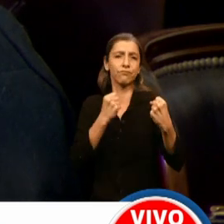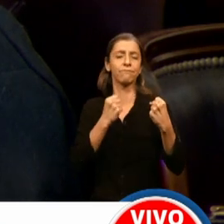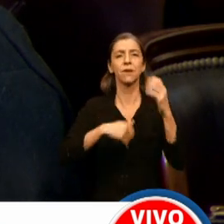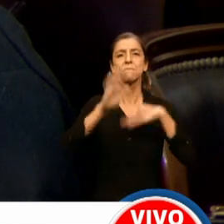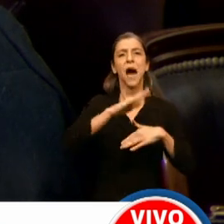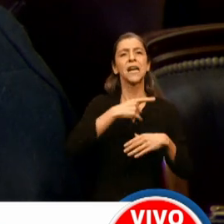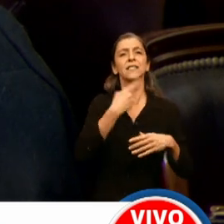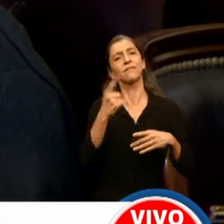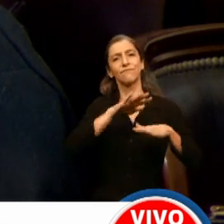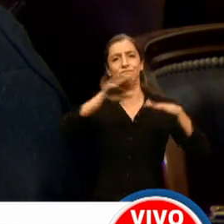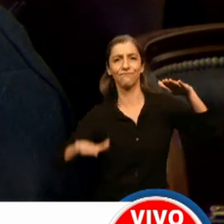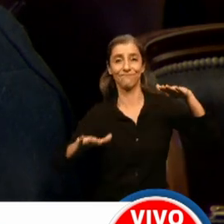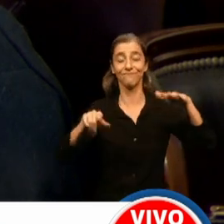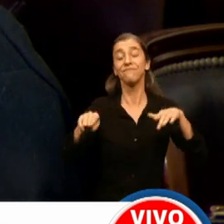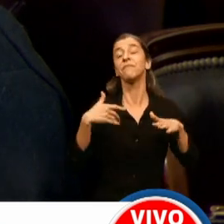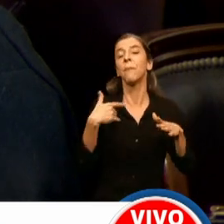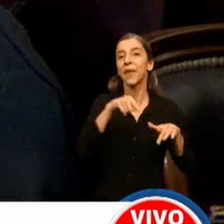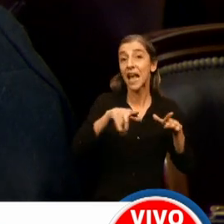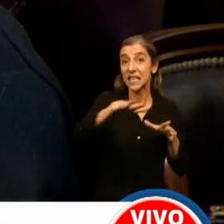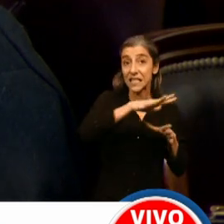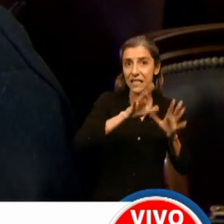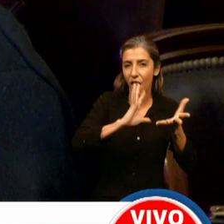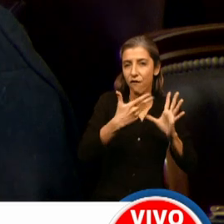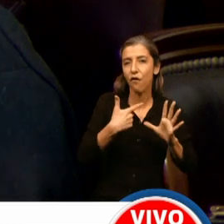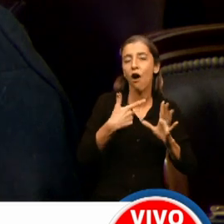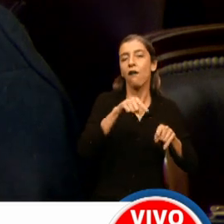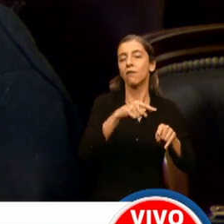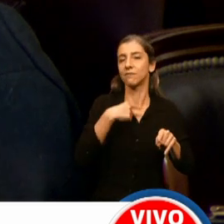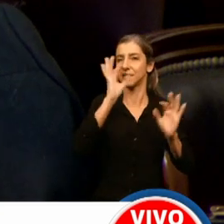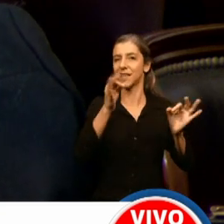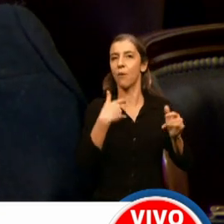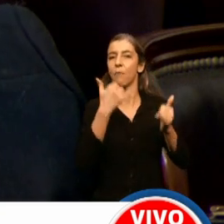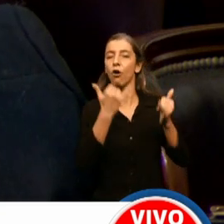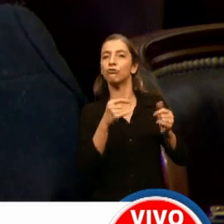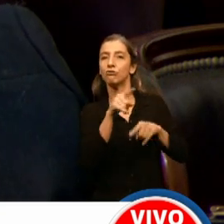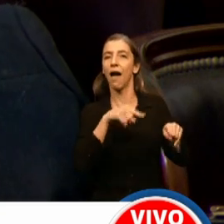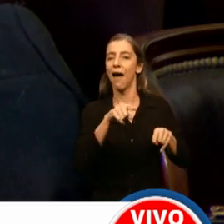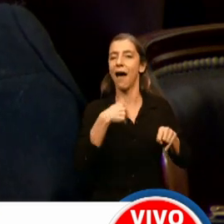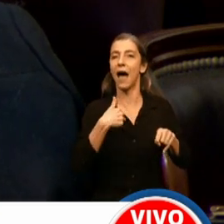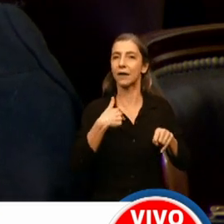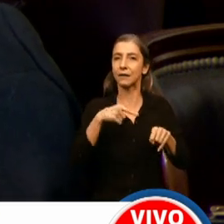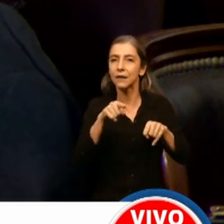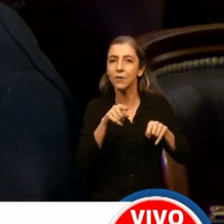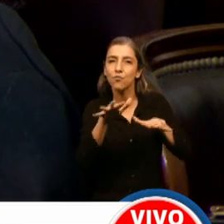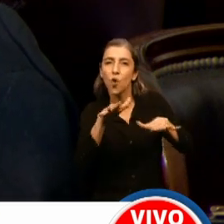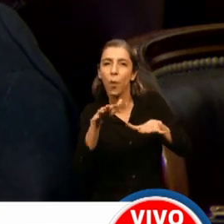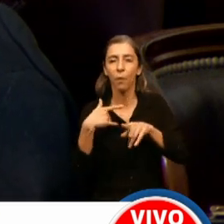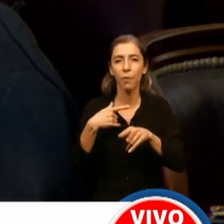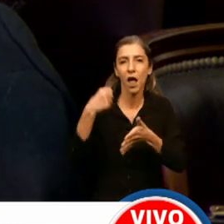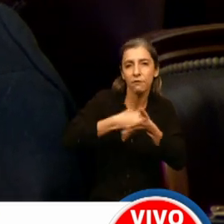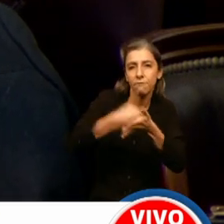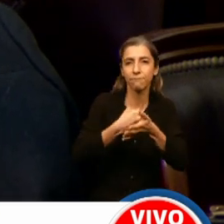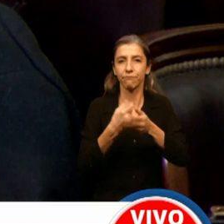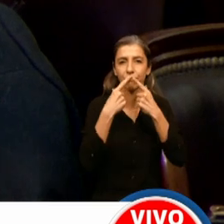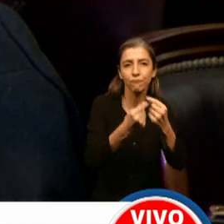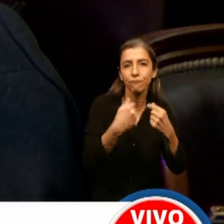social patriarcal pero esta trama tiene puntos ciegos tiene espacios de lucha de disputa hay campos en los cuales